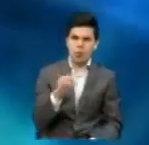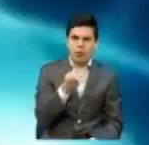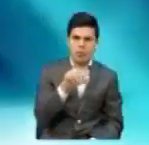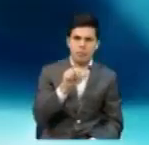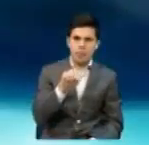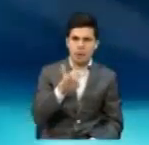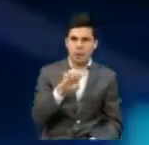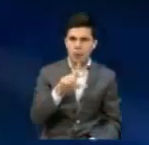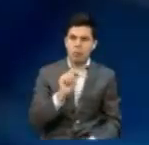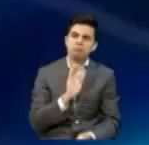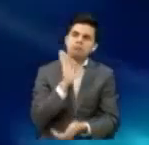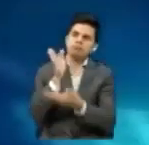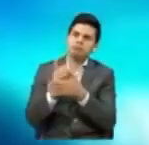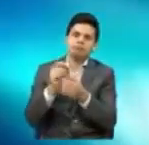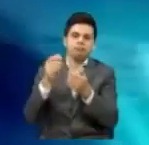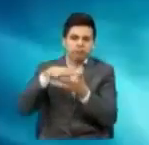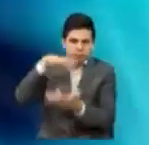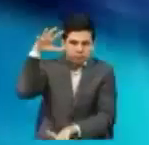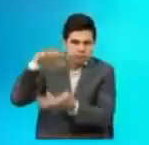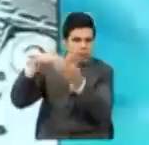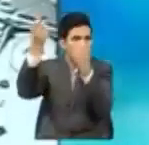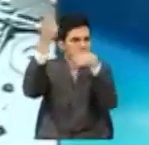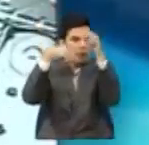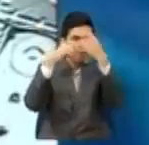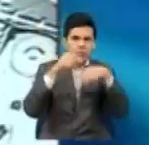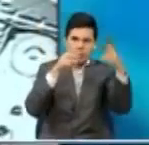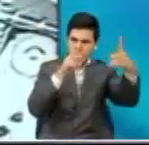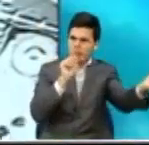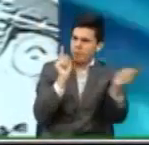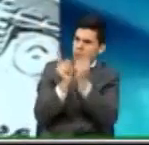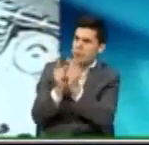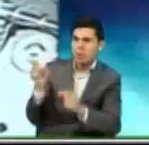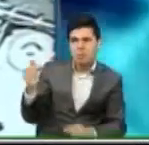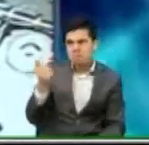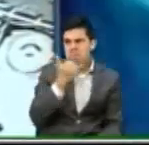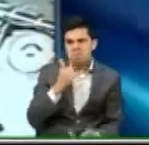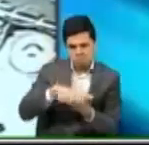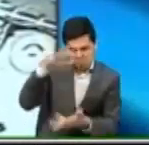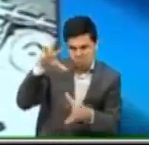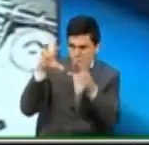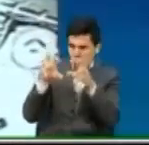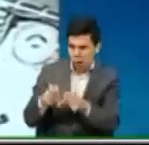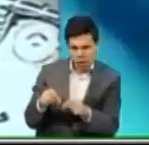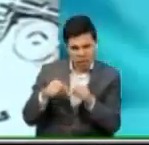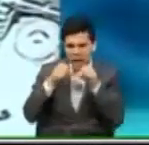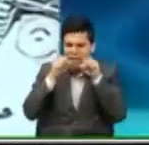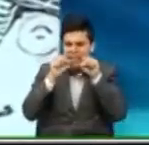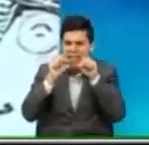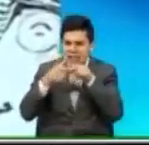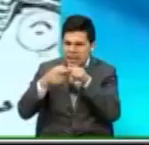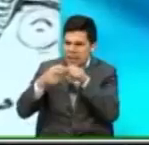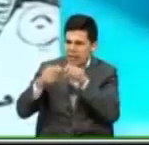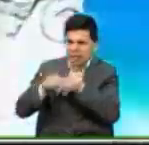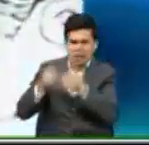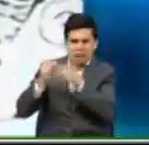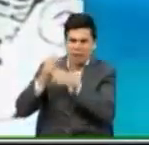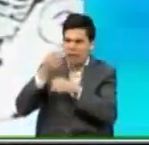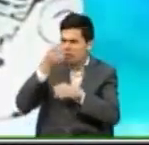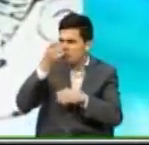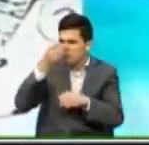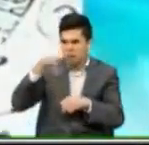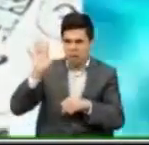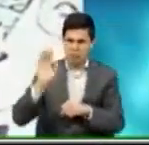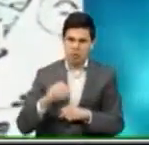hacia el sector de San José a exponer el producto y fue abordado por un cliente que le reclamó la manera como salieron dañadas las mazorcas. De